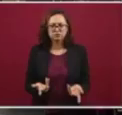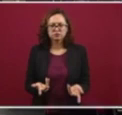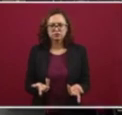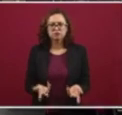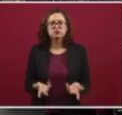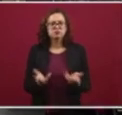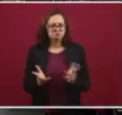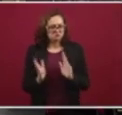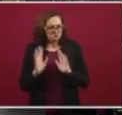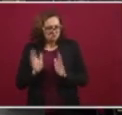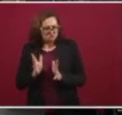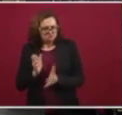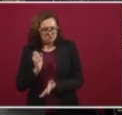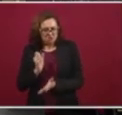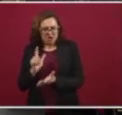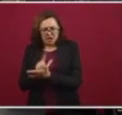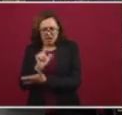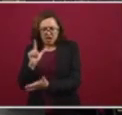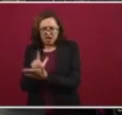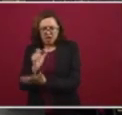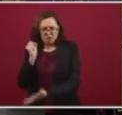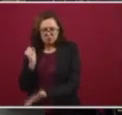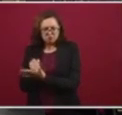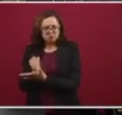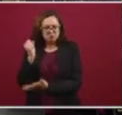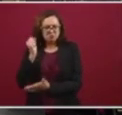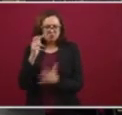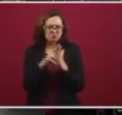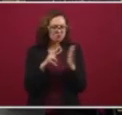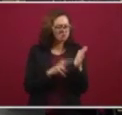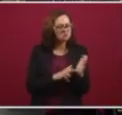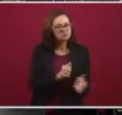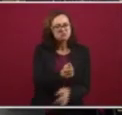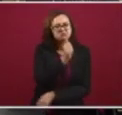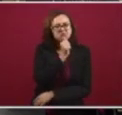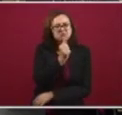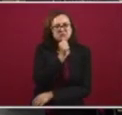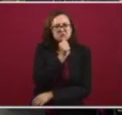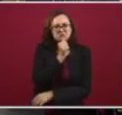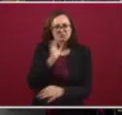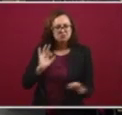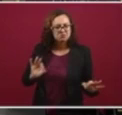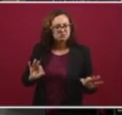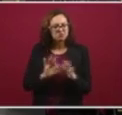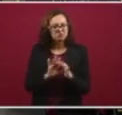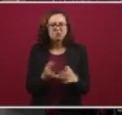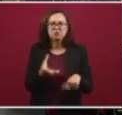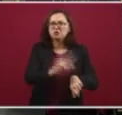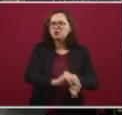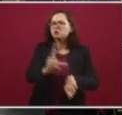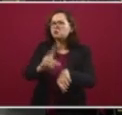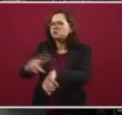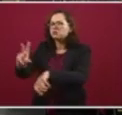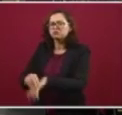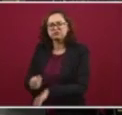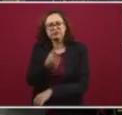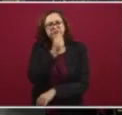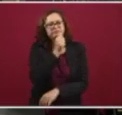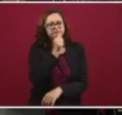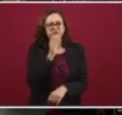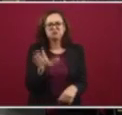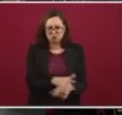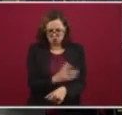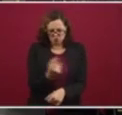está autorizada la ley, por qué no se otorgan licencias. Hoy